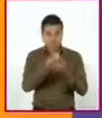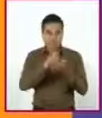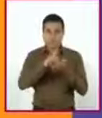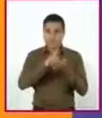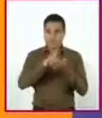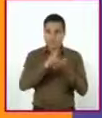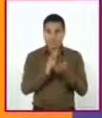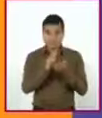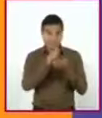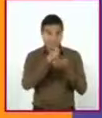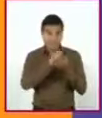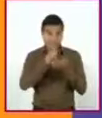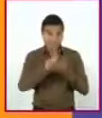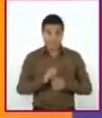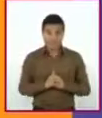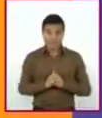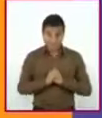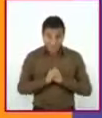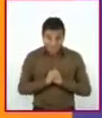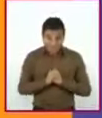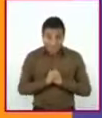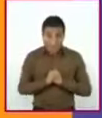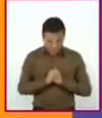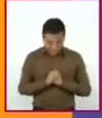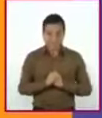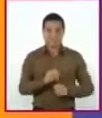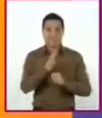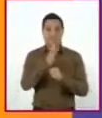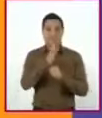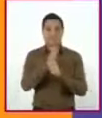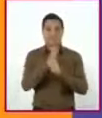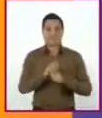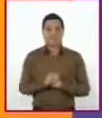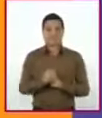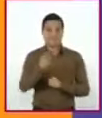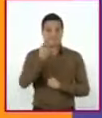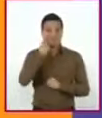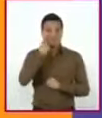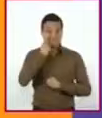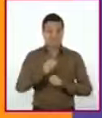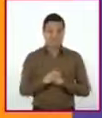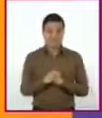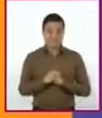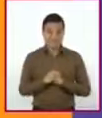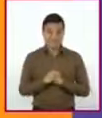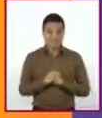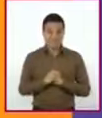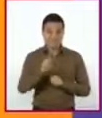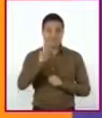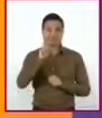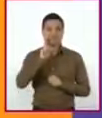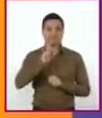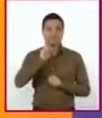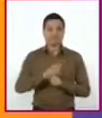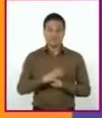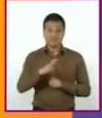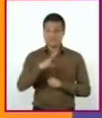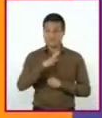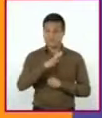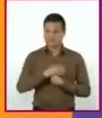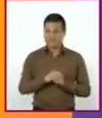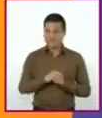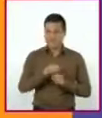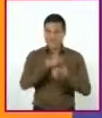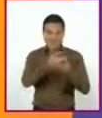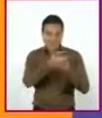hacer anotaciones. Ahora los invito a que me acompañen a nuestro espacio Leer para Conocer, donde compartiremos